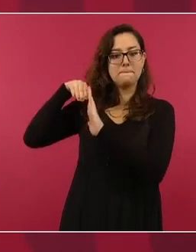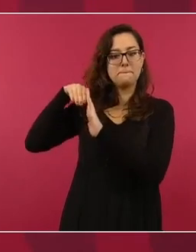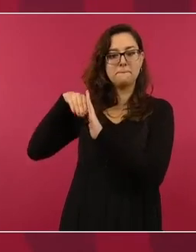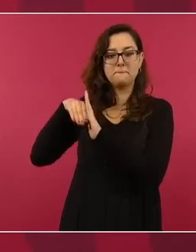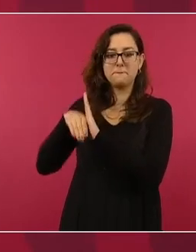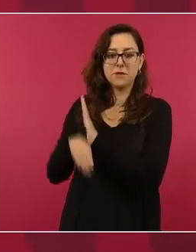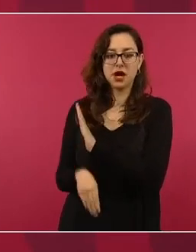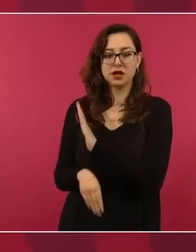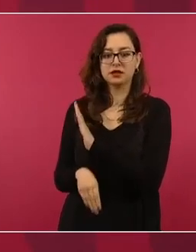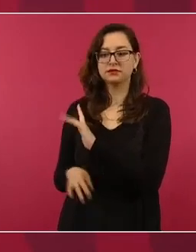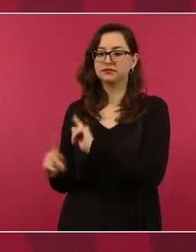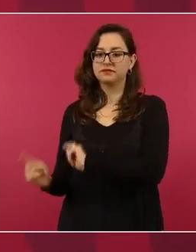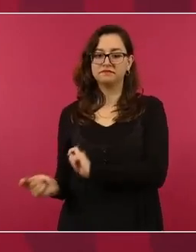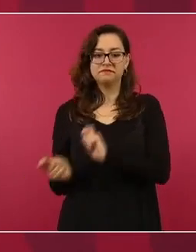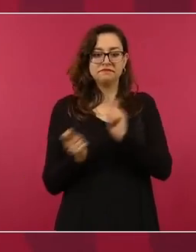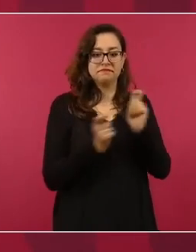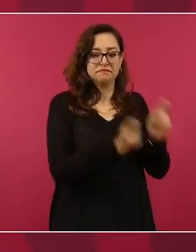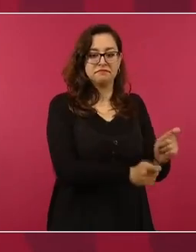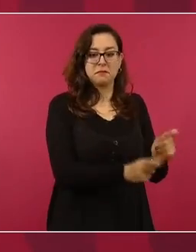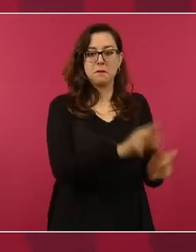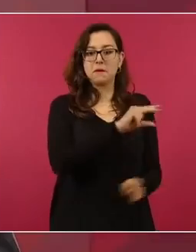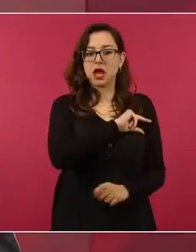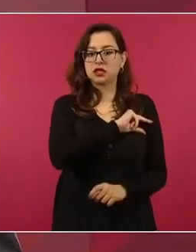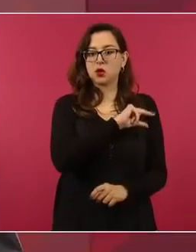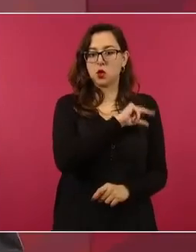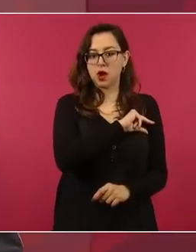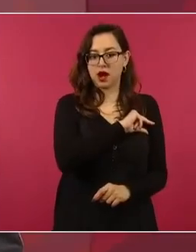cómo nos quedamos sin médicos,